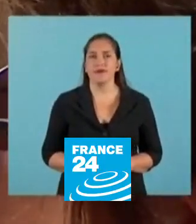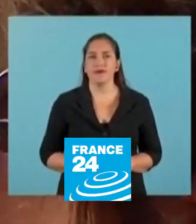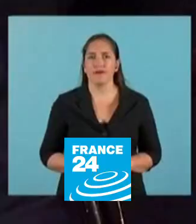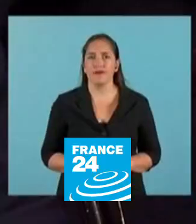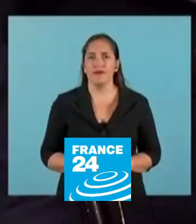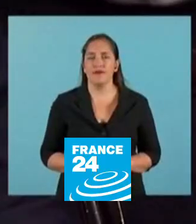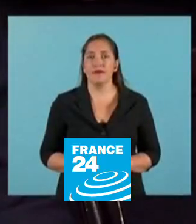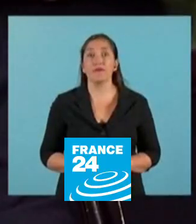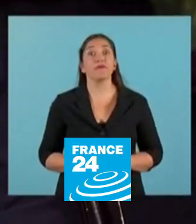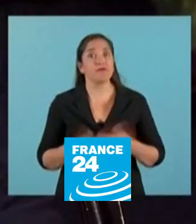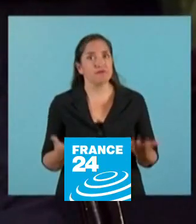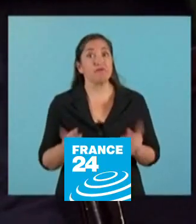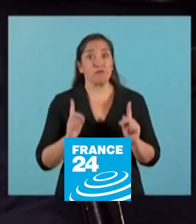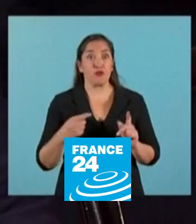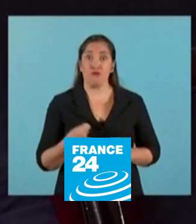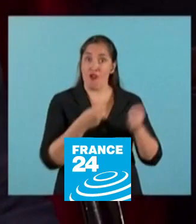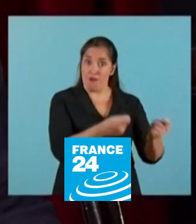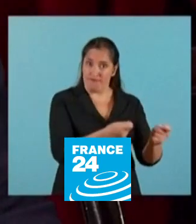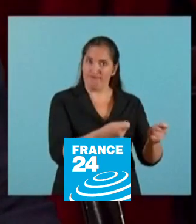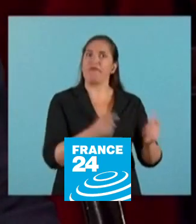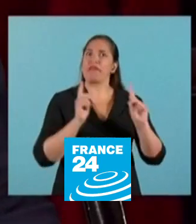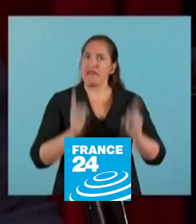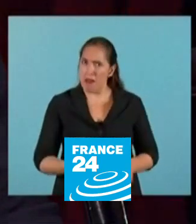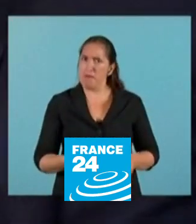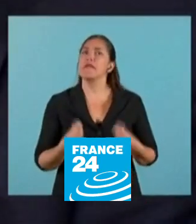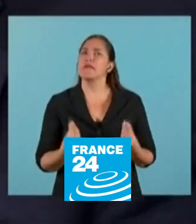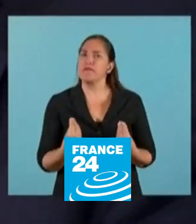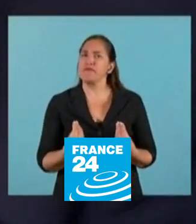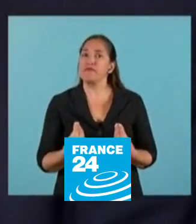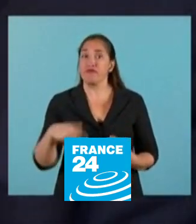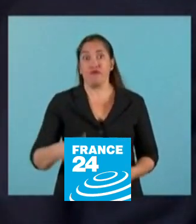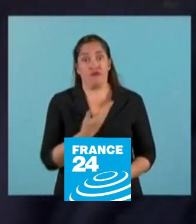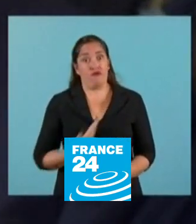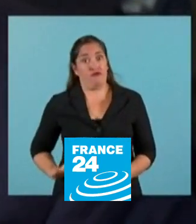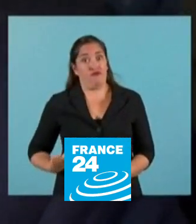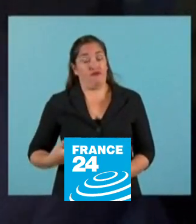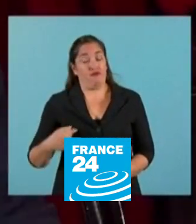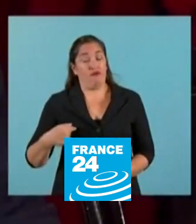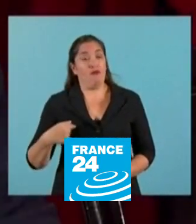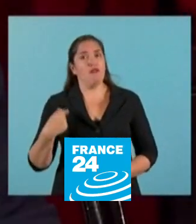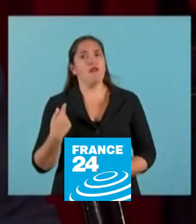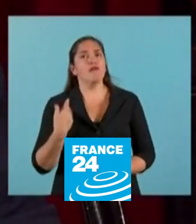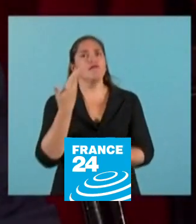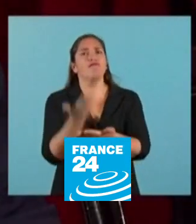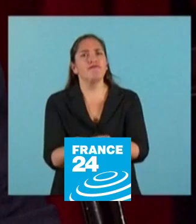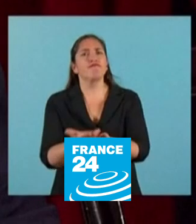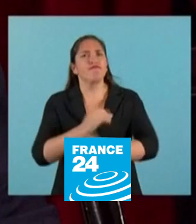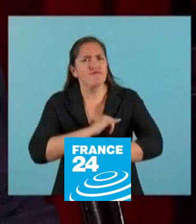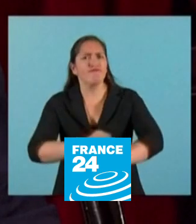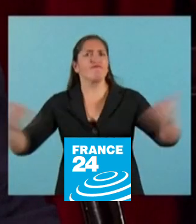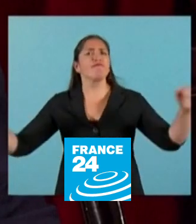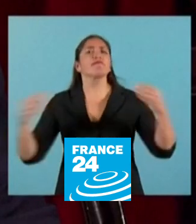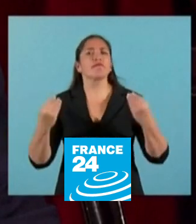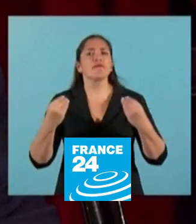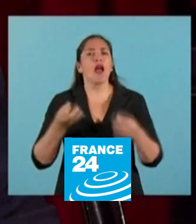de otro que buscará garantizar la asistencia del Estado a mujeres de bajos recursos que decidan tener sus hijos y también por programas